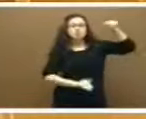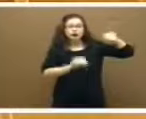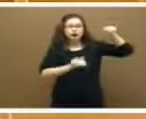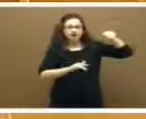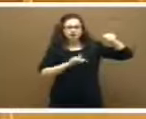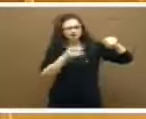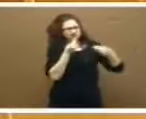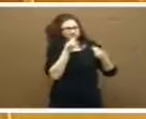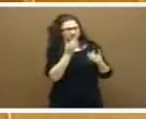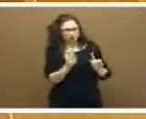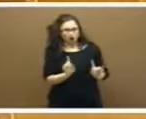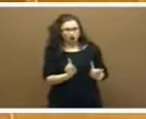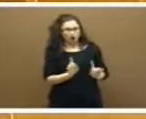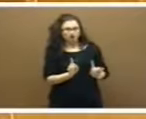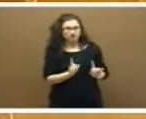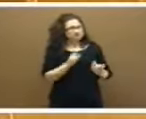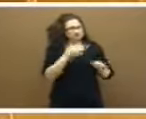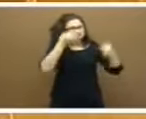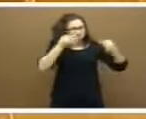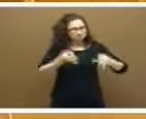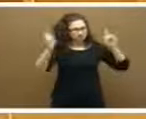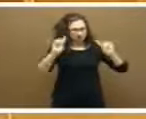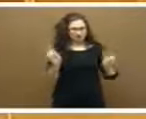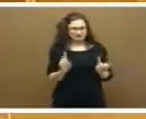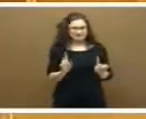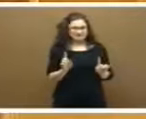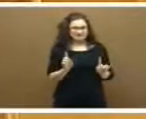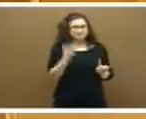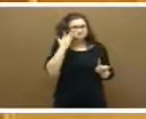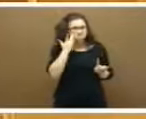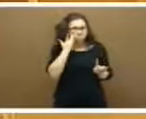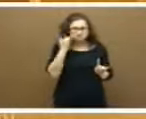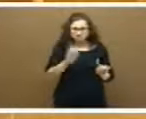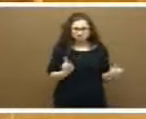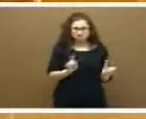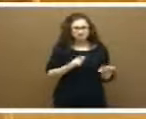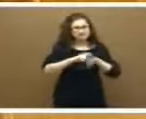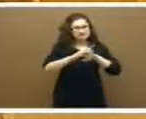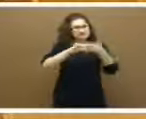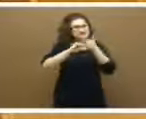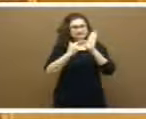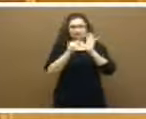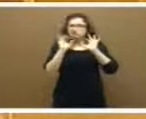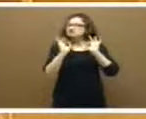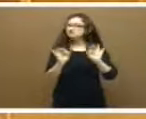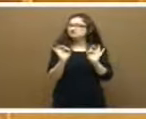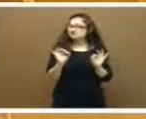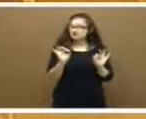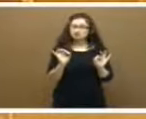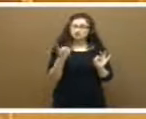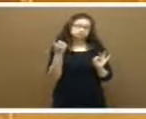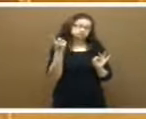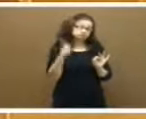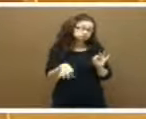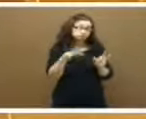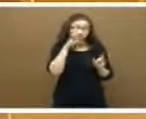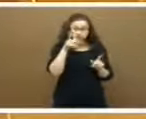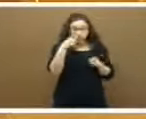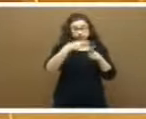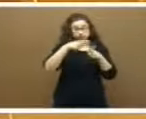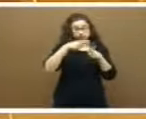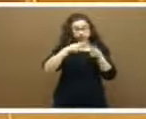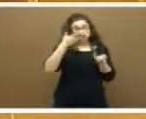se corresponde con la veracidad de el carácter técnico que debe tener cualquier instrucción y, sobre todo, con ese elemento